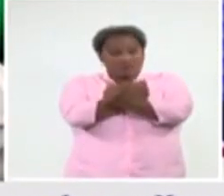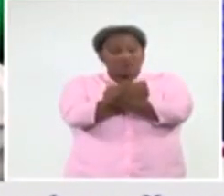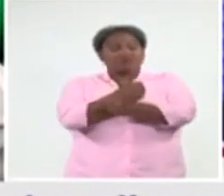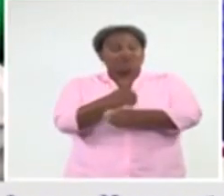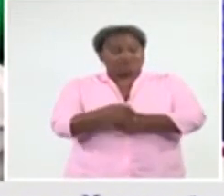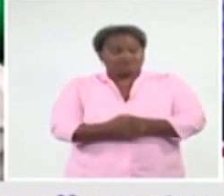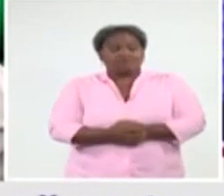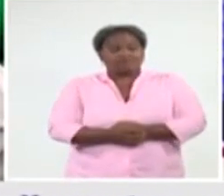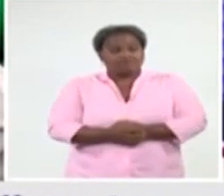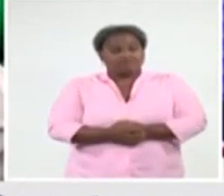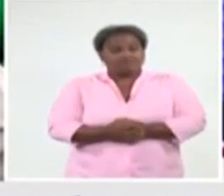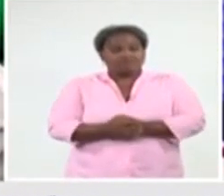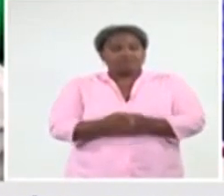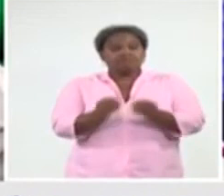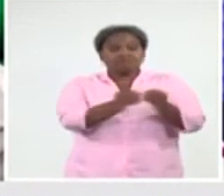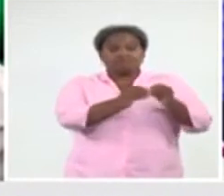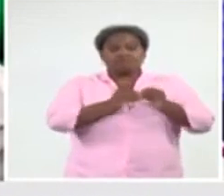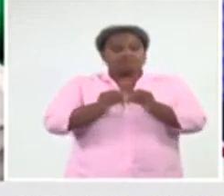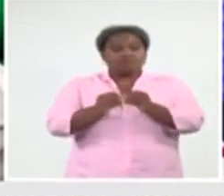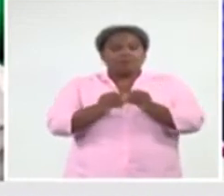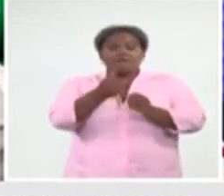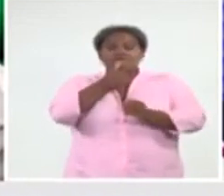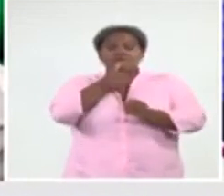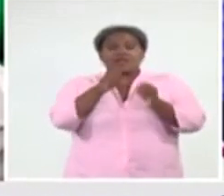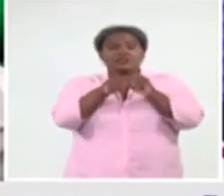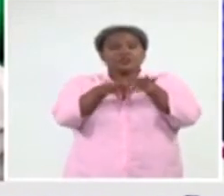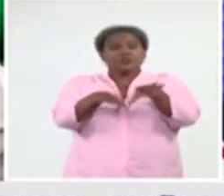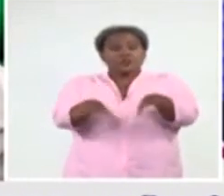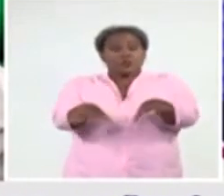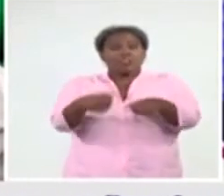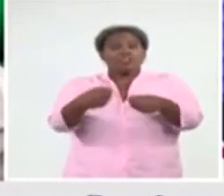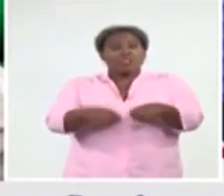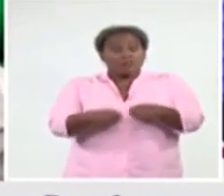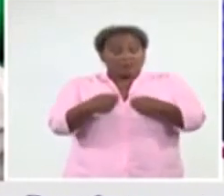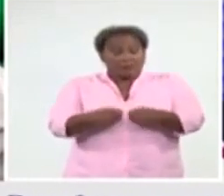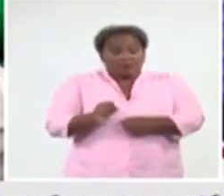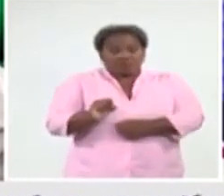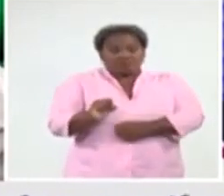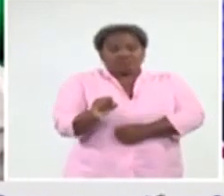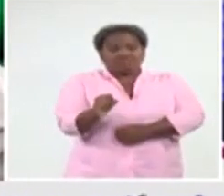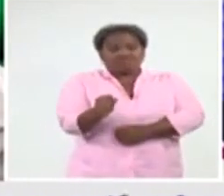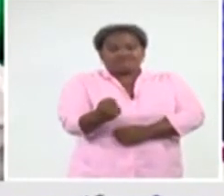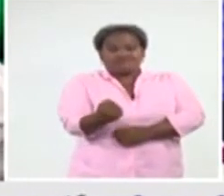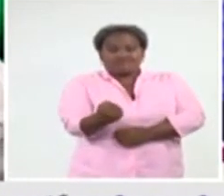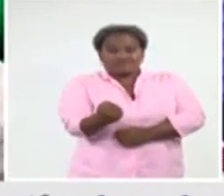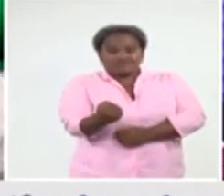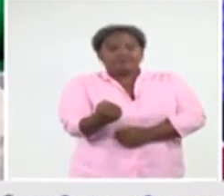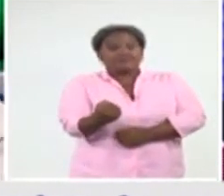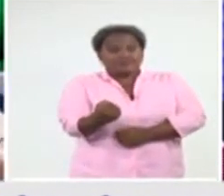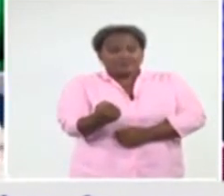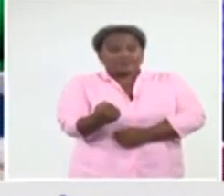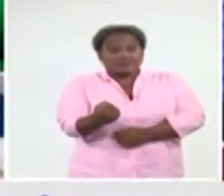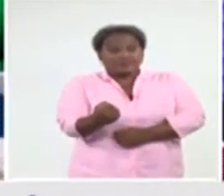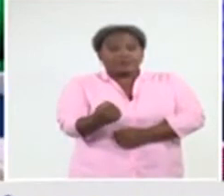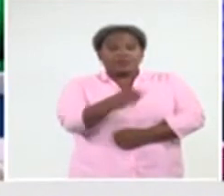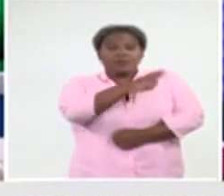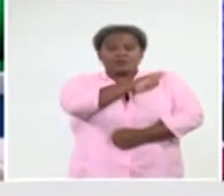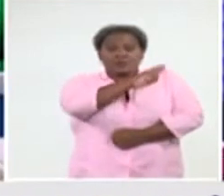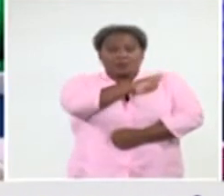riesgo por el cual tenemos que seguir arreciando y con mucha más